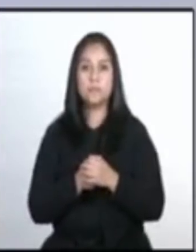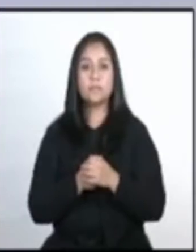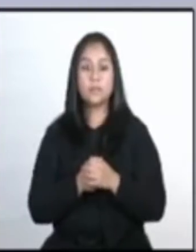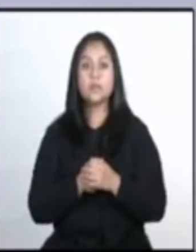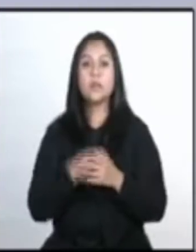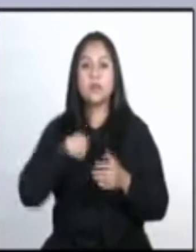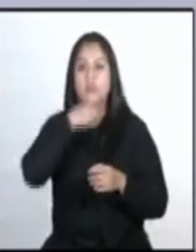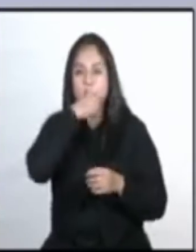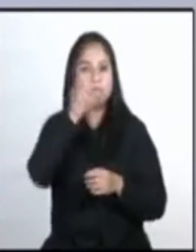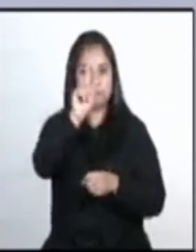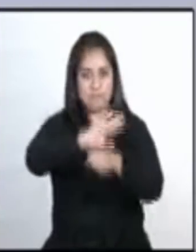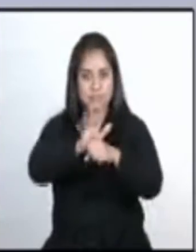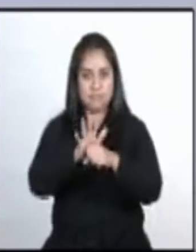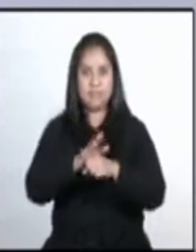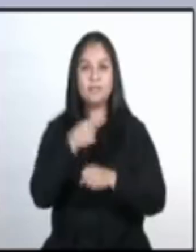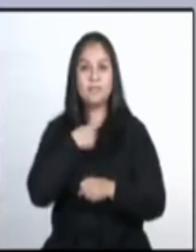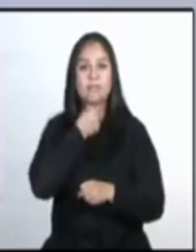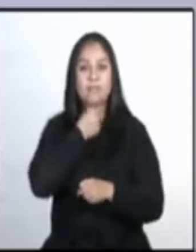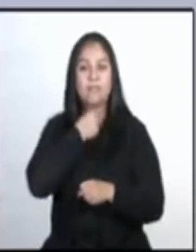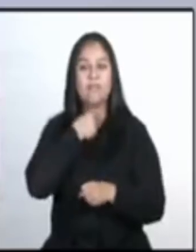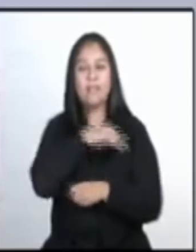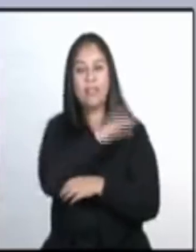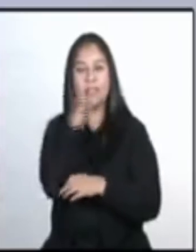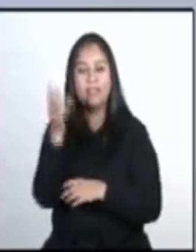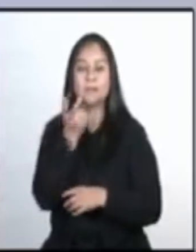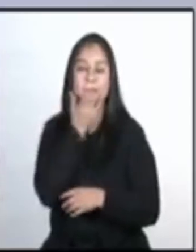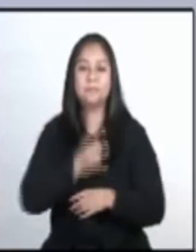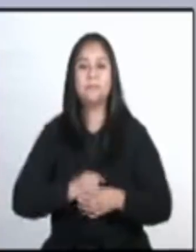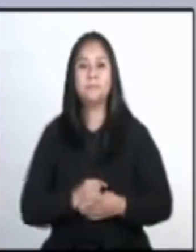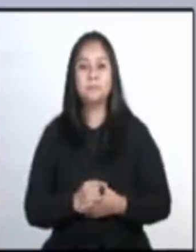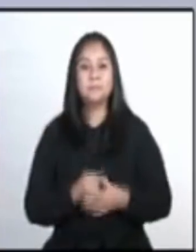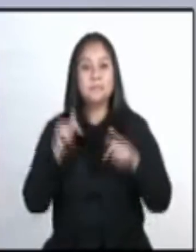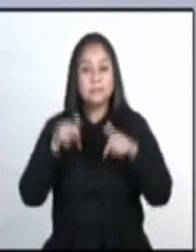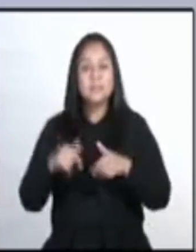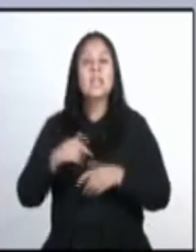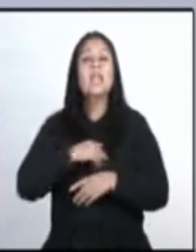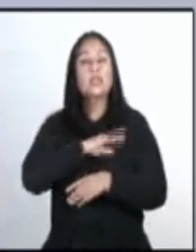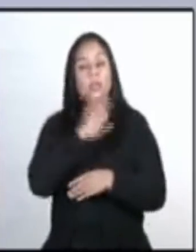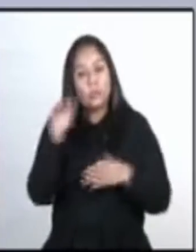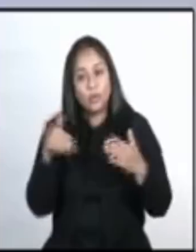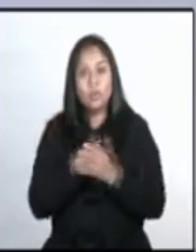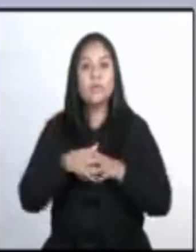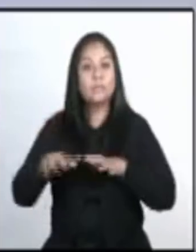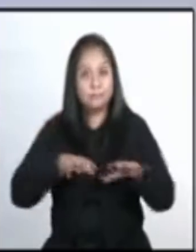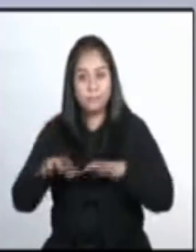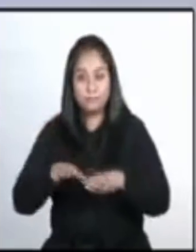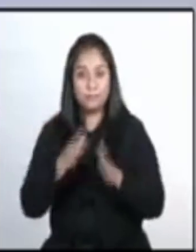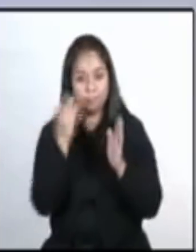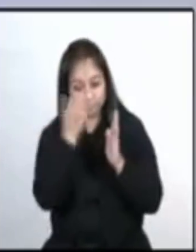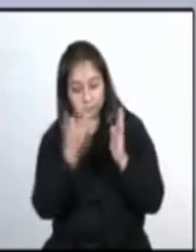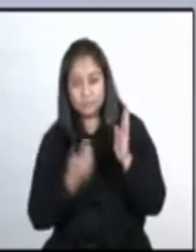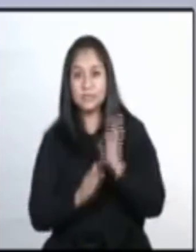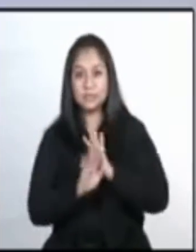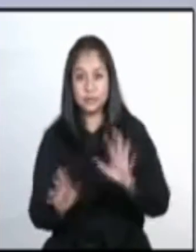Estoy tosiendo, pero no es coronavirus, que me paso hablando todo el día. Todas las medidas antes mencionadas tienen